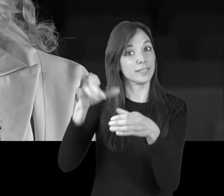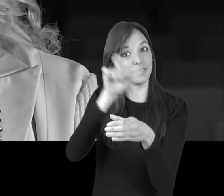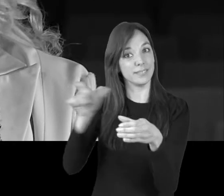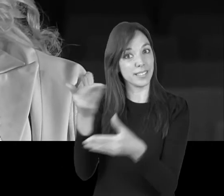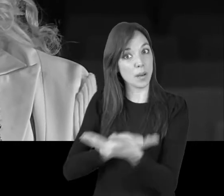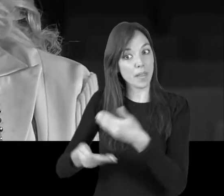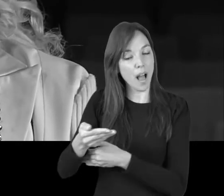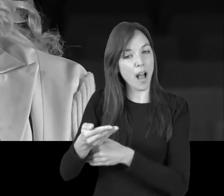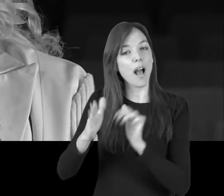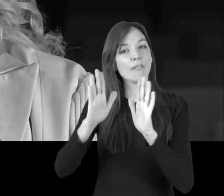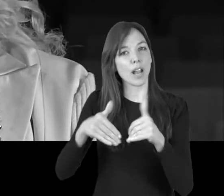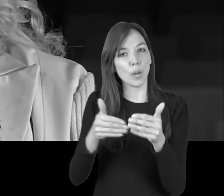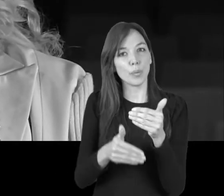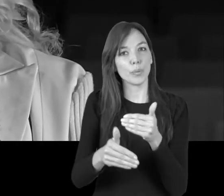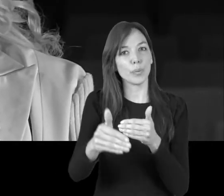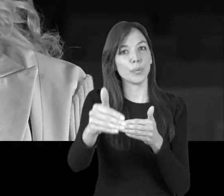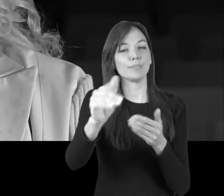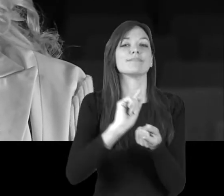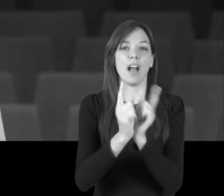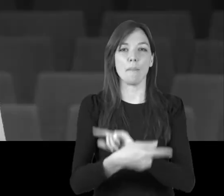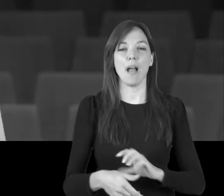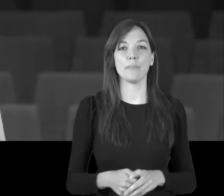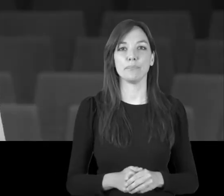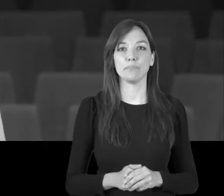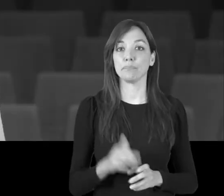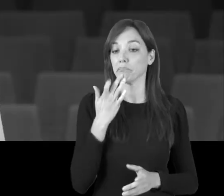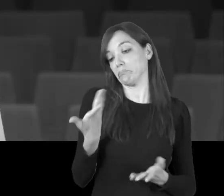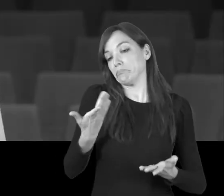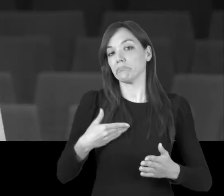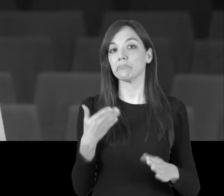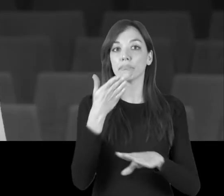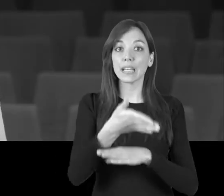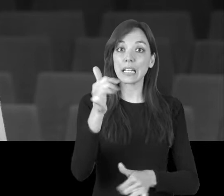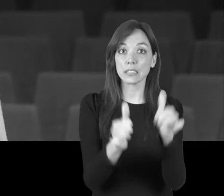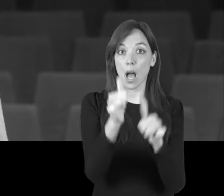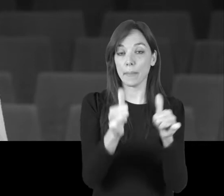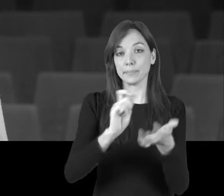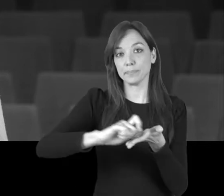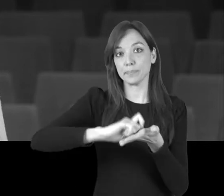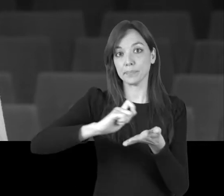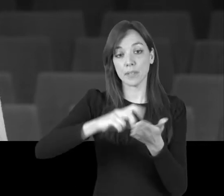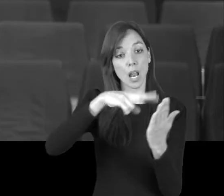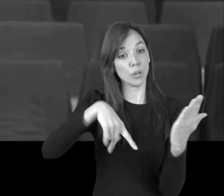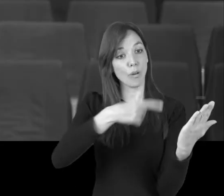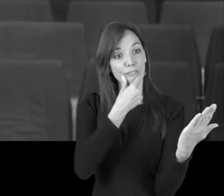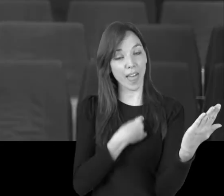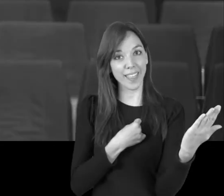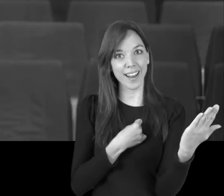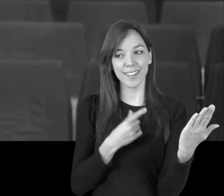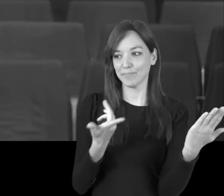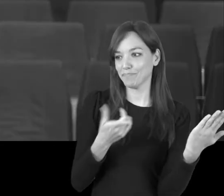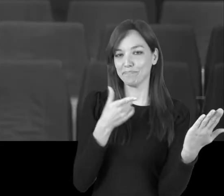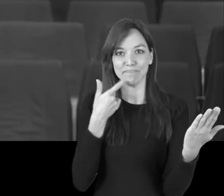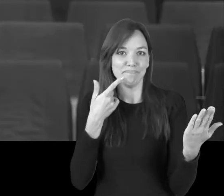sensibilizan sobre este colectivo, pues cambia. Tú te presentas a un examen y te ponen